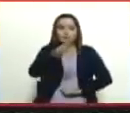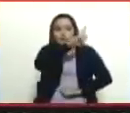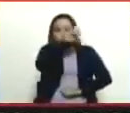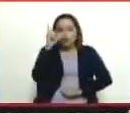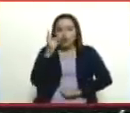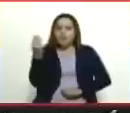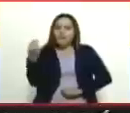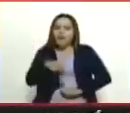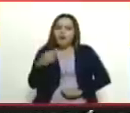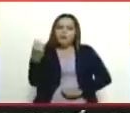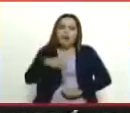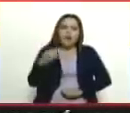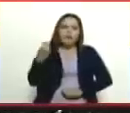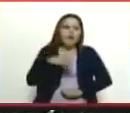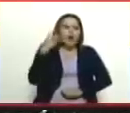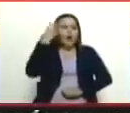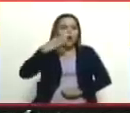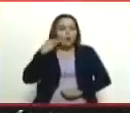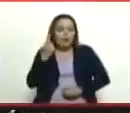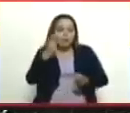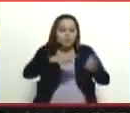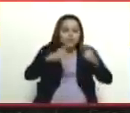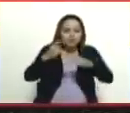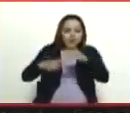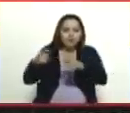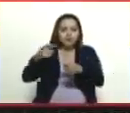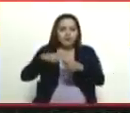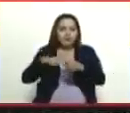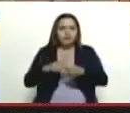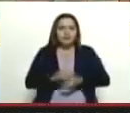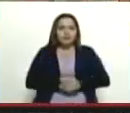sumando en la conformación, porque ese es